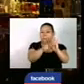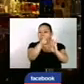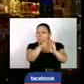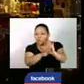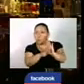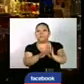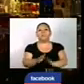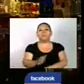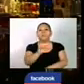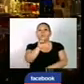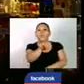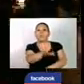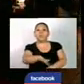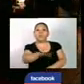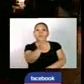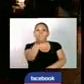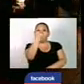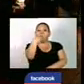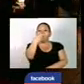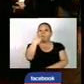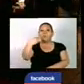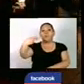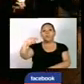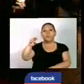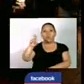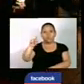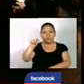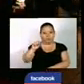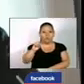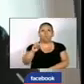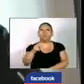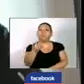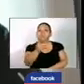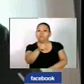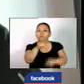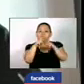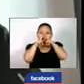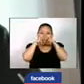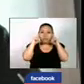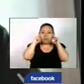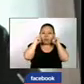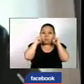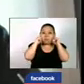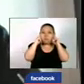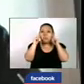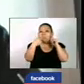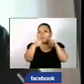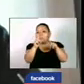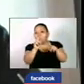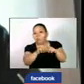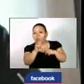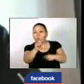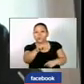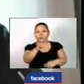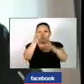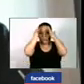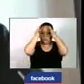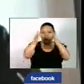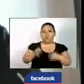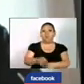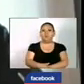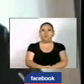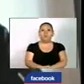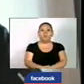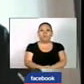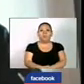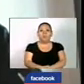virus en este restaurante de Houston seguirán requiriendo el uso de mascarillas y la decisión le valió amenazas su propietario desgraciadamente